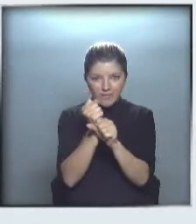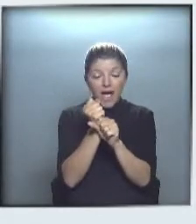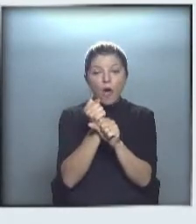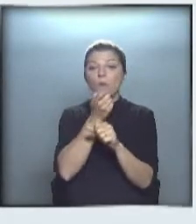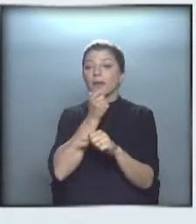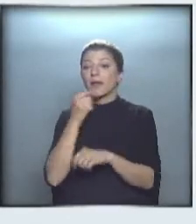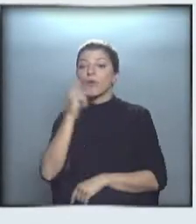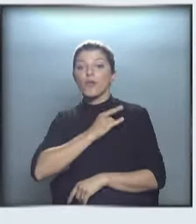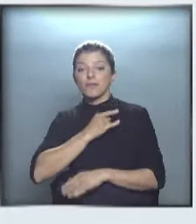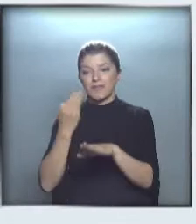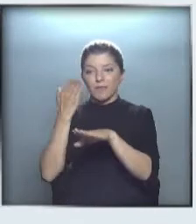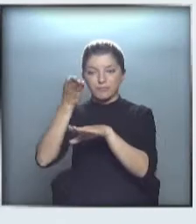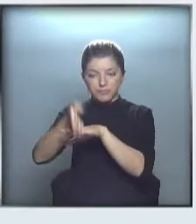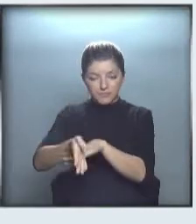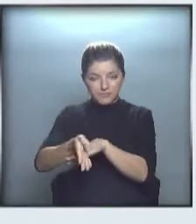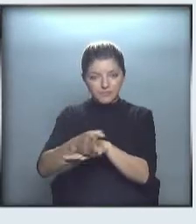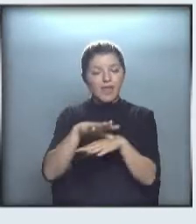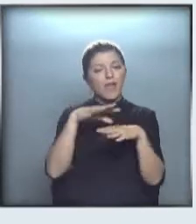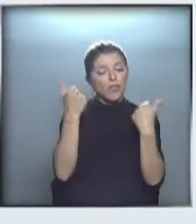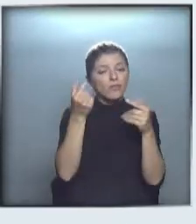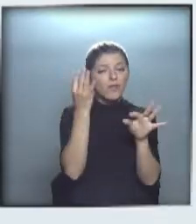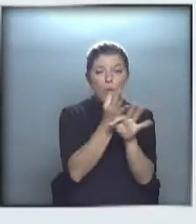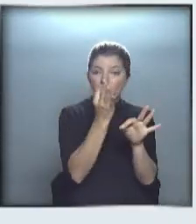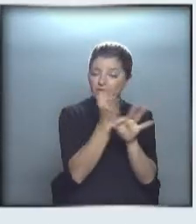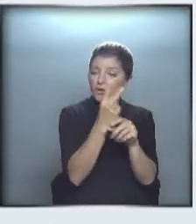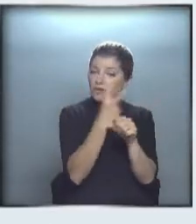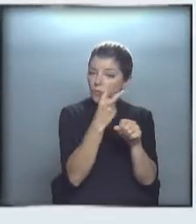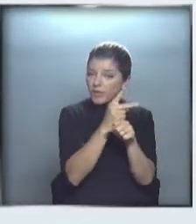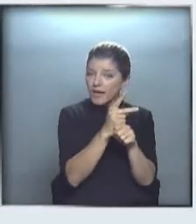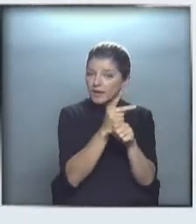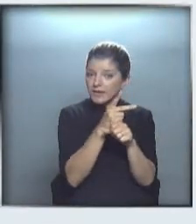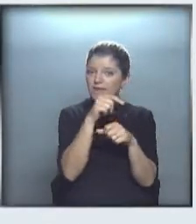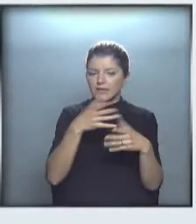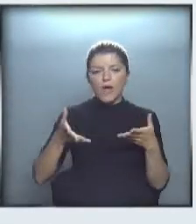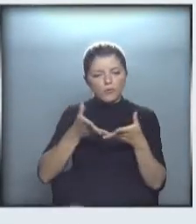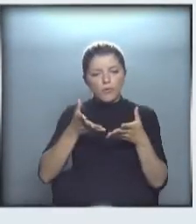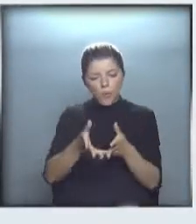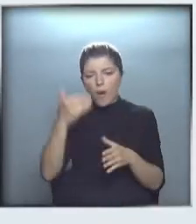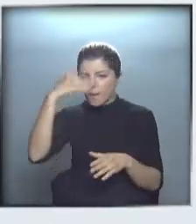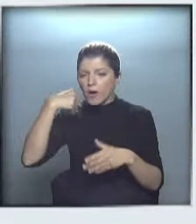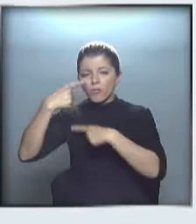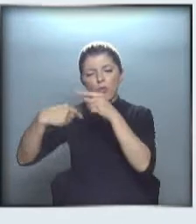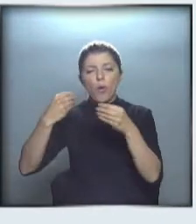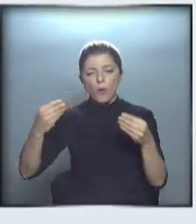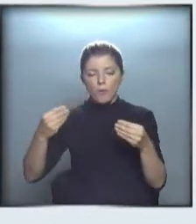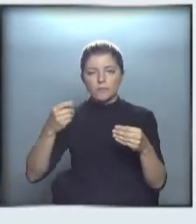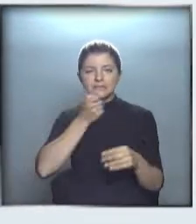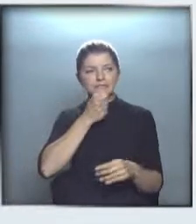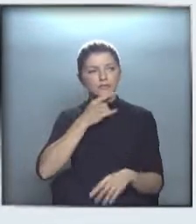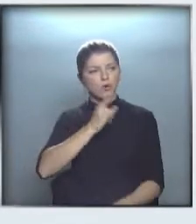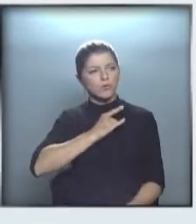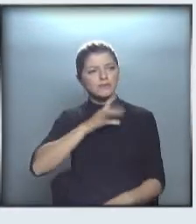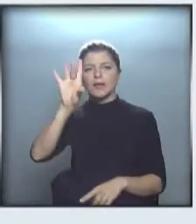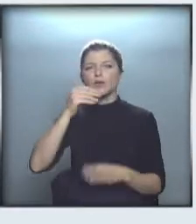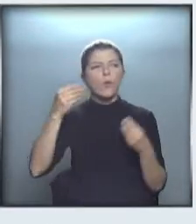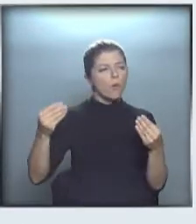la universidad. ¿Influye la educación media en la elección de la carrera a seguir? ¿Qué tenemos en cuenta para elegir una carrera universitaria?